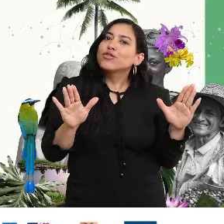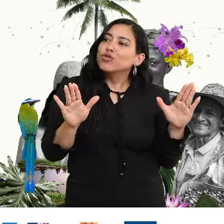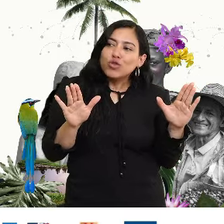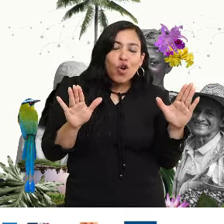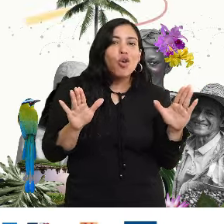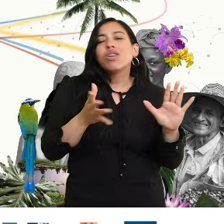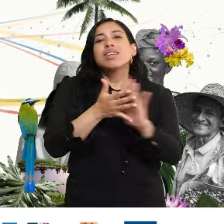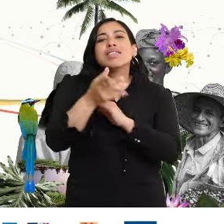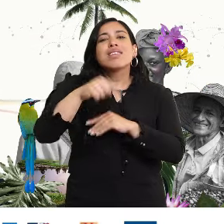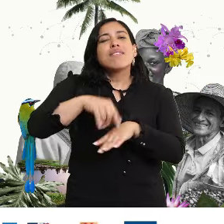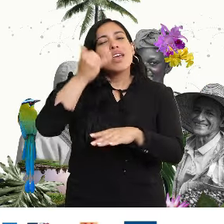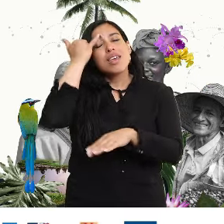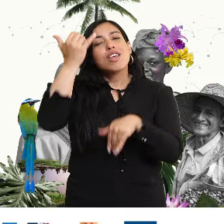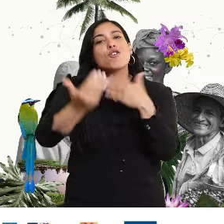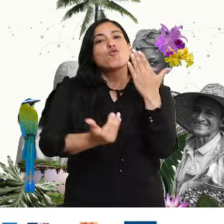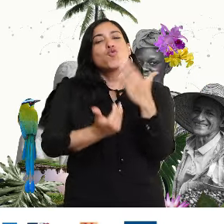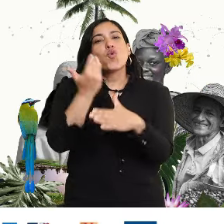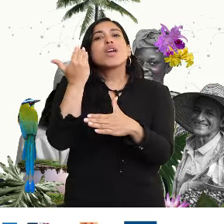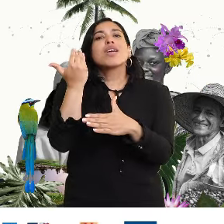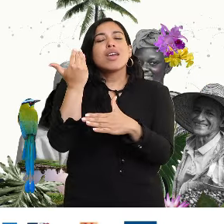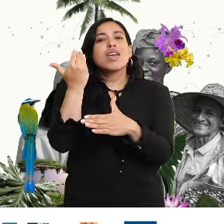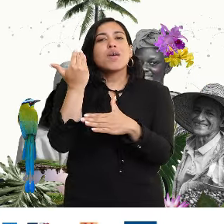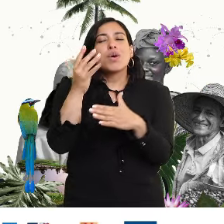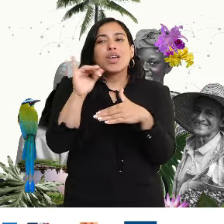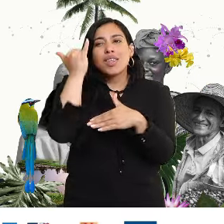la creación